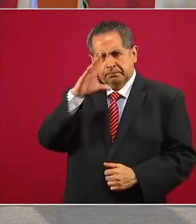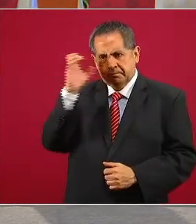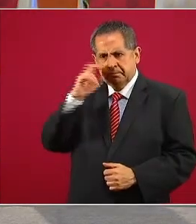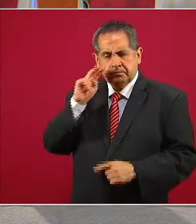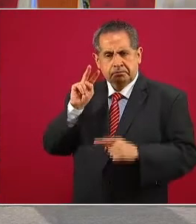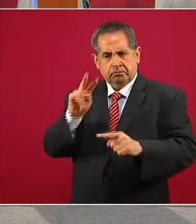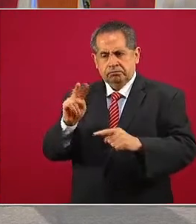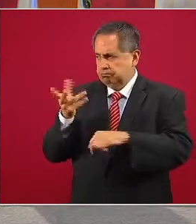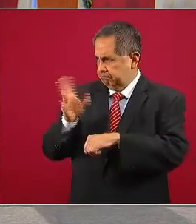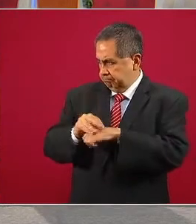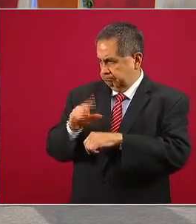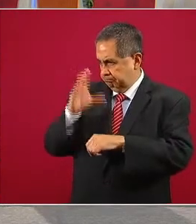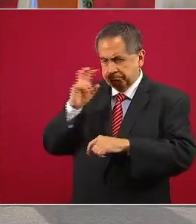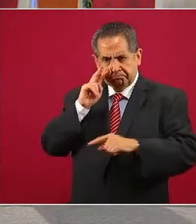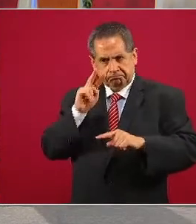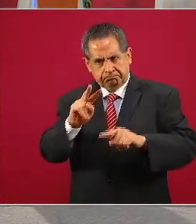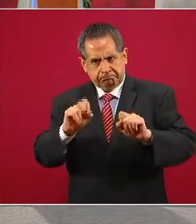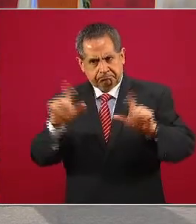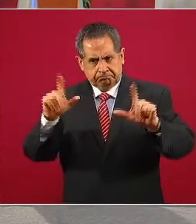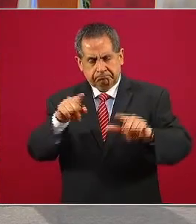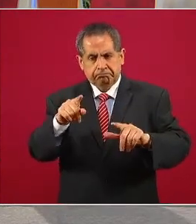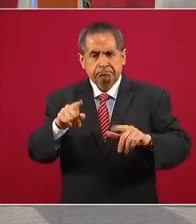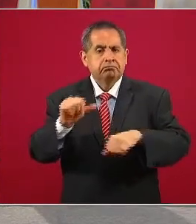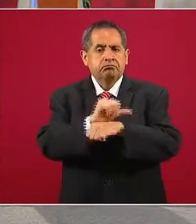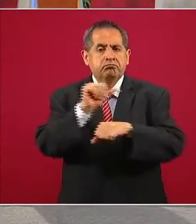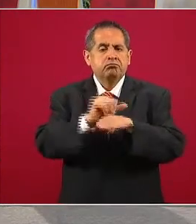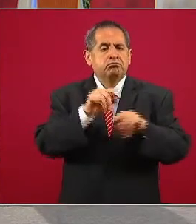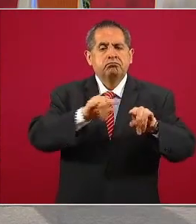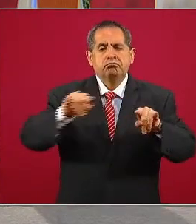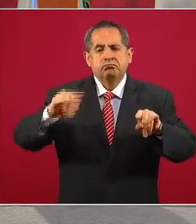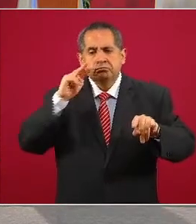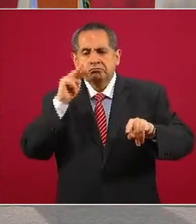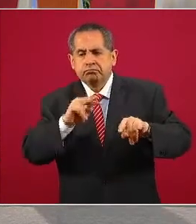señor presidente. Las fotos de los vehículos.